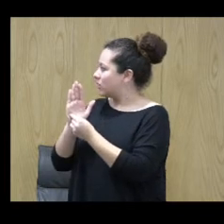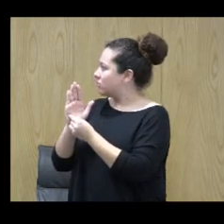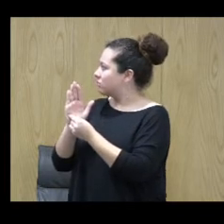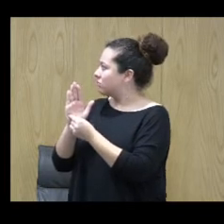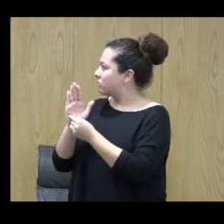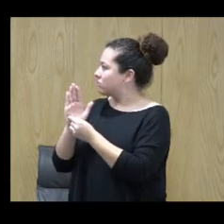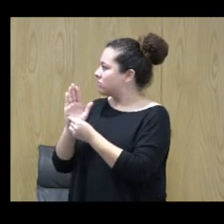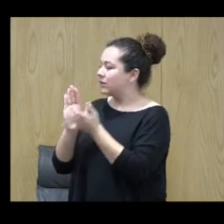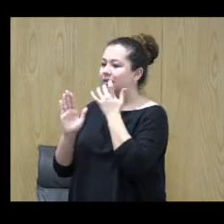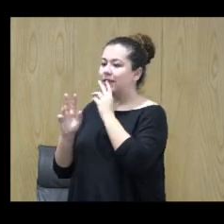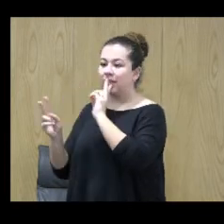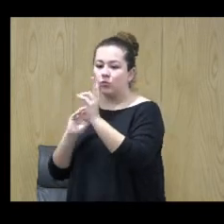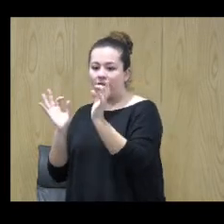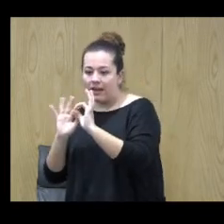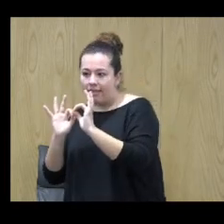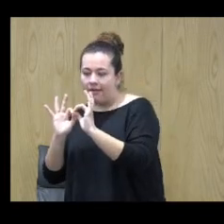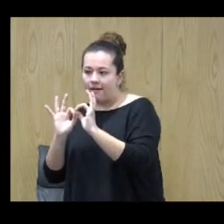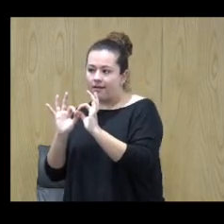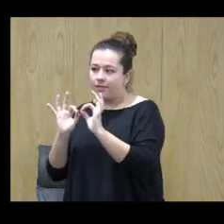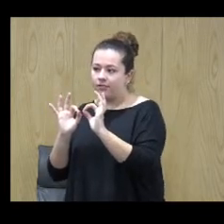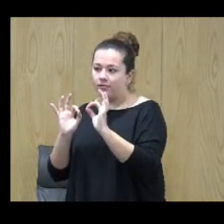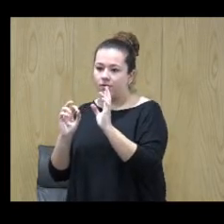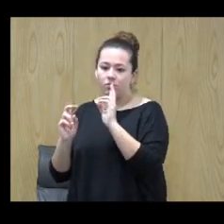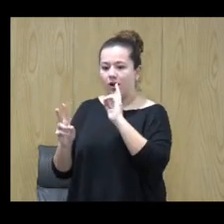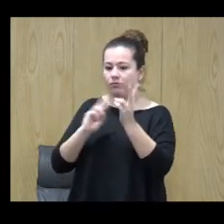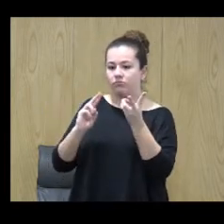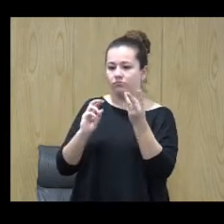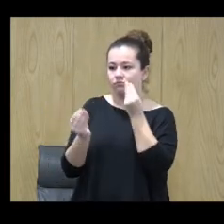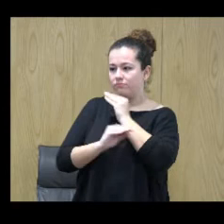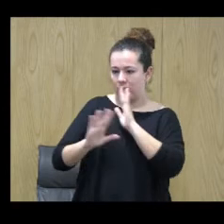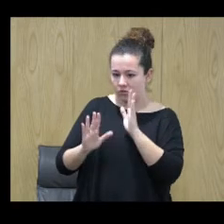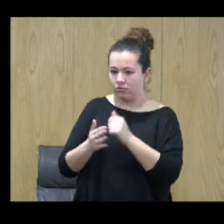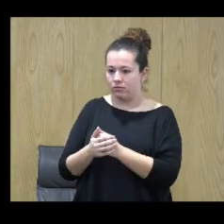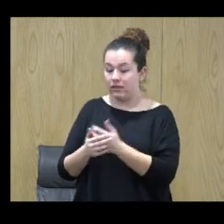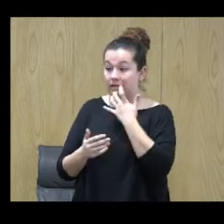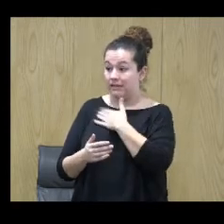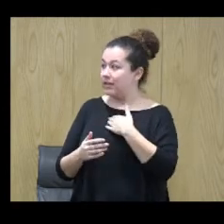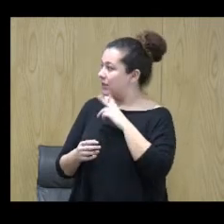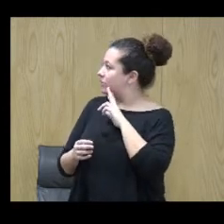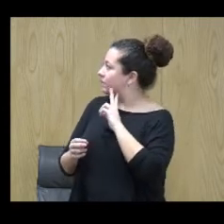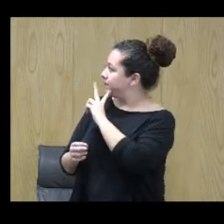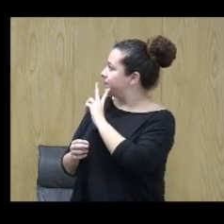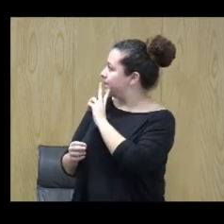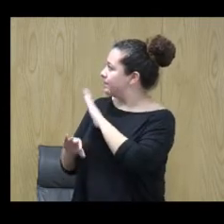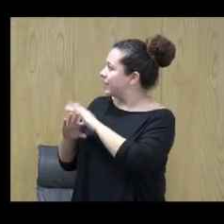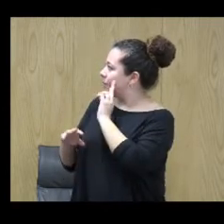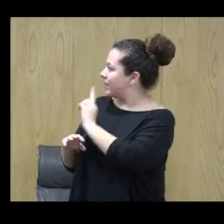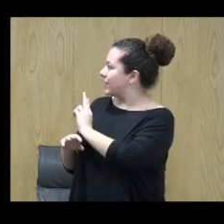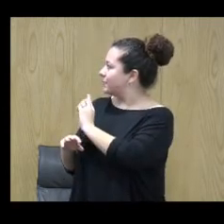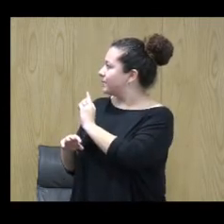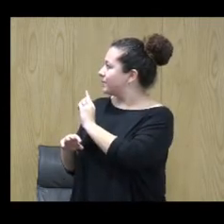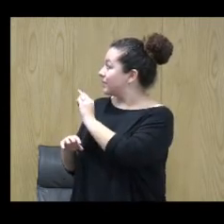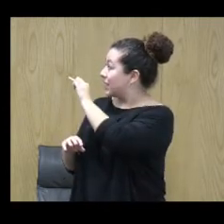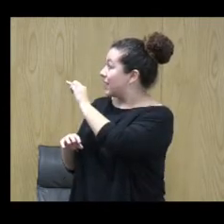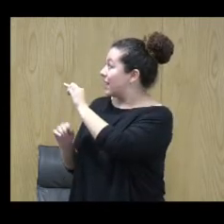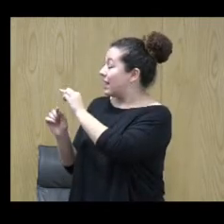el que no ha contestado nada y el que ha contestado el máximo está aquí, ¿no? Lo voy a poner, si queréis, en esta parte de aquí, lo veáis. ¿Veis? Aquí están los que no han